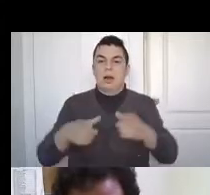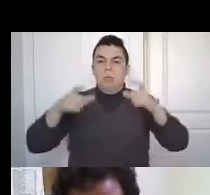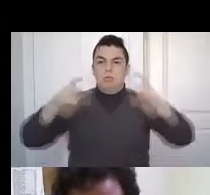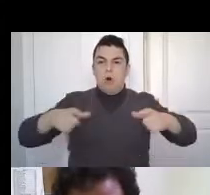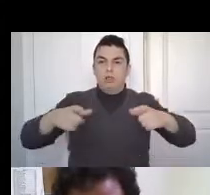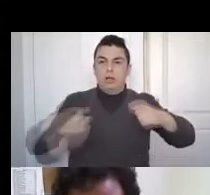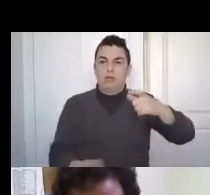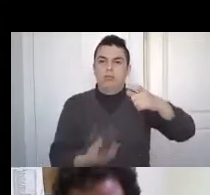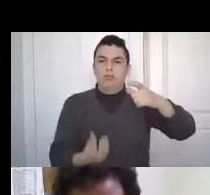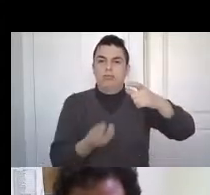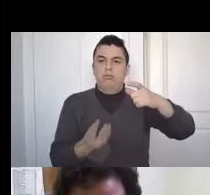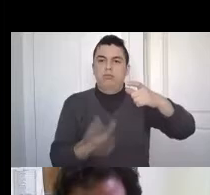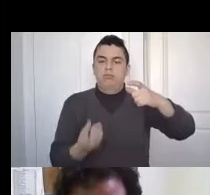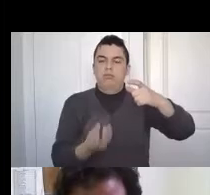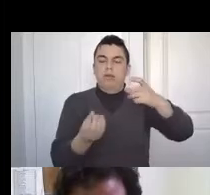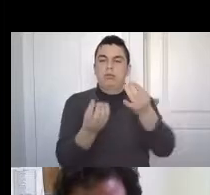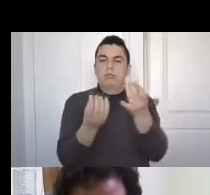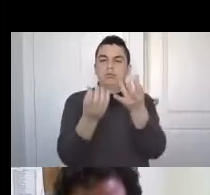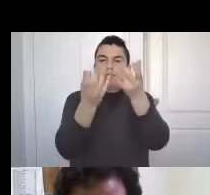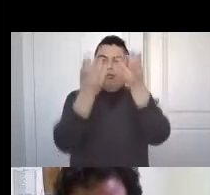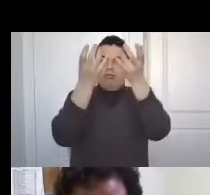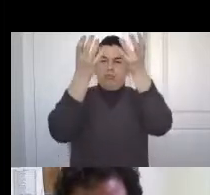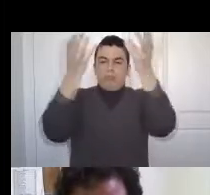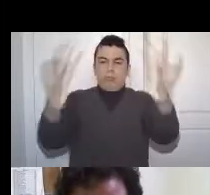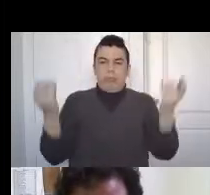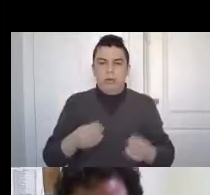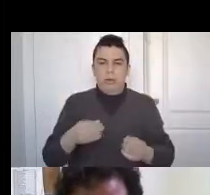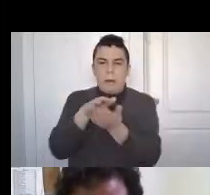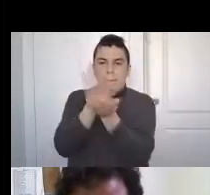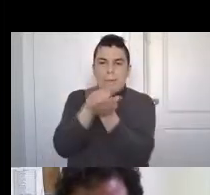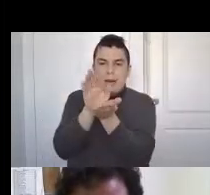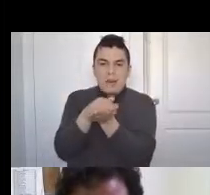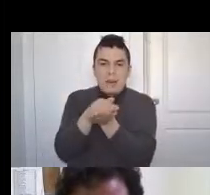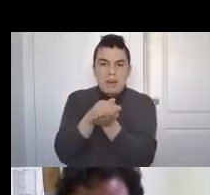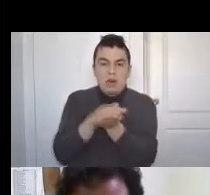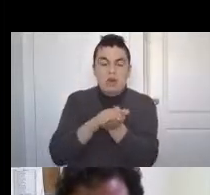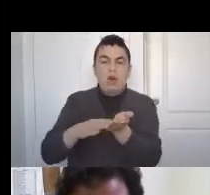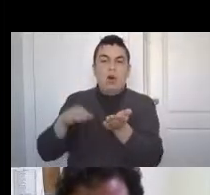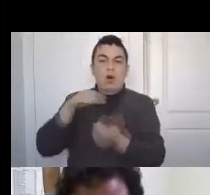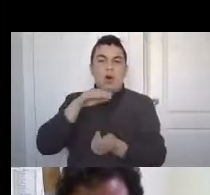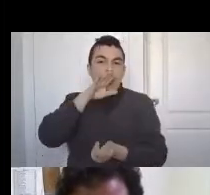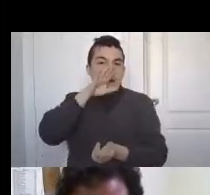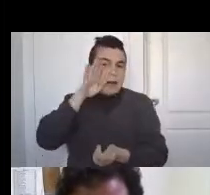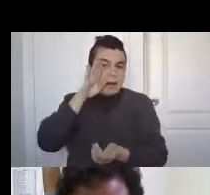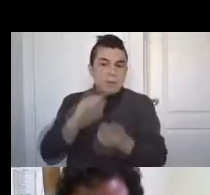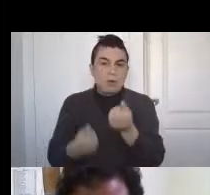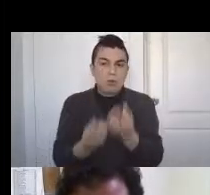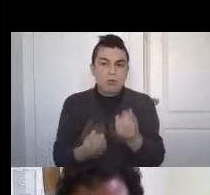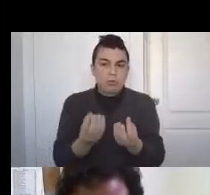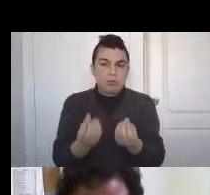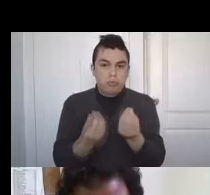Consumamos mariscos y pescados cocidos, verduras y hortalizas hervidas.